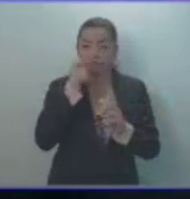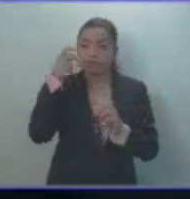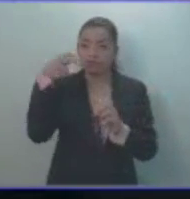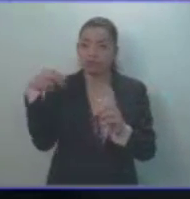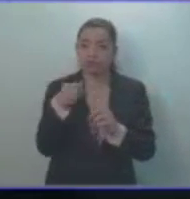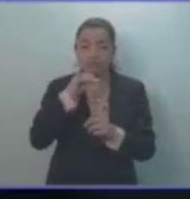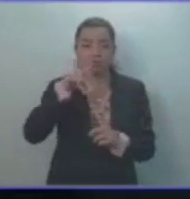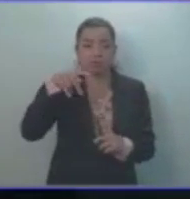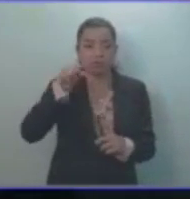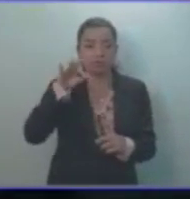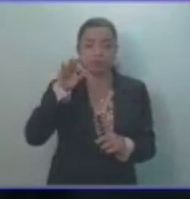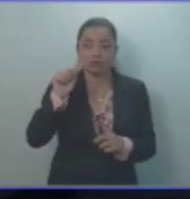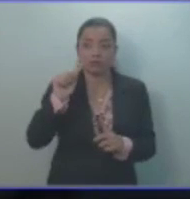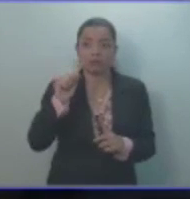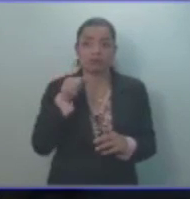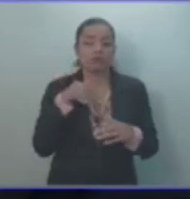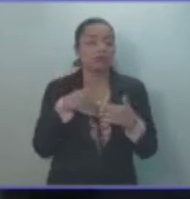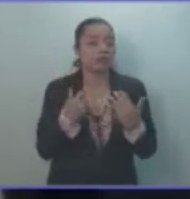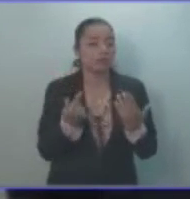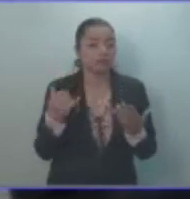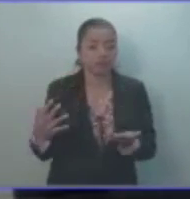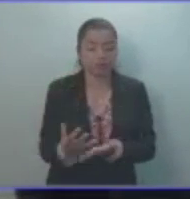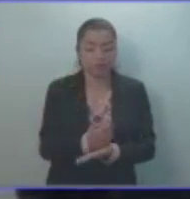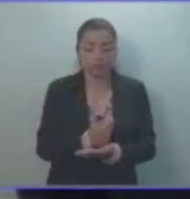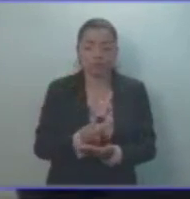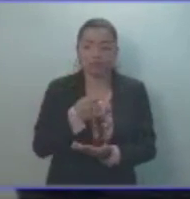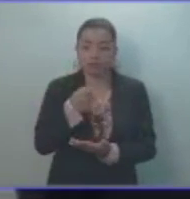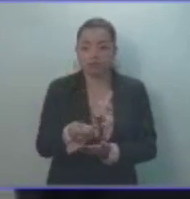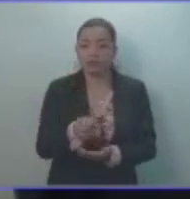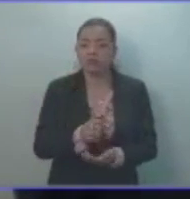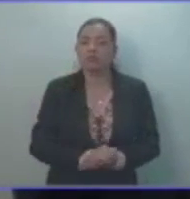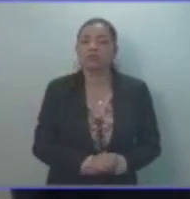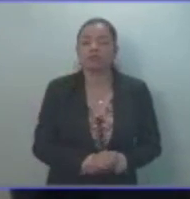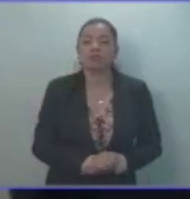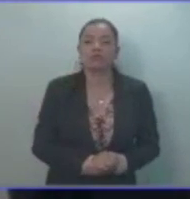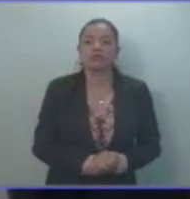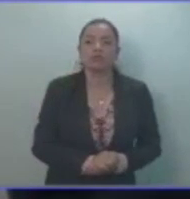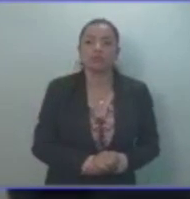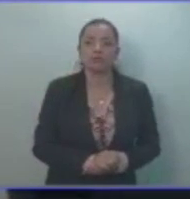ITFA tienen un monto